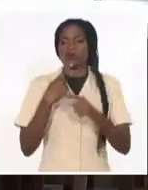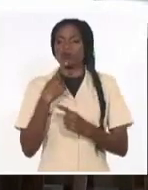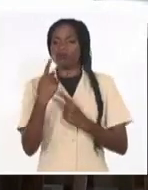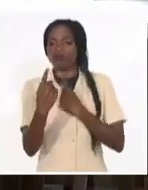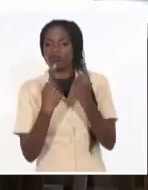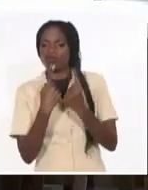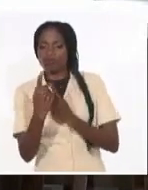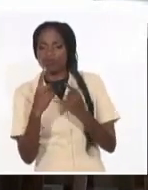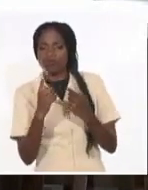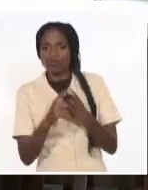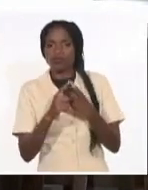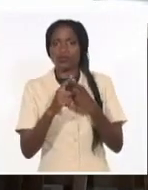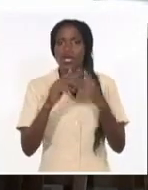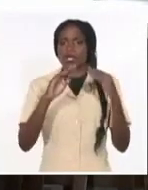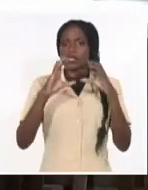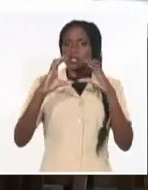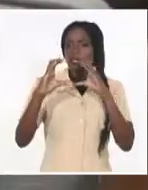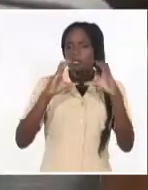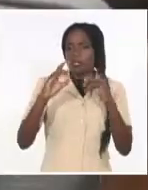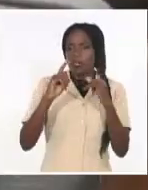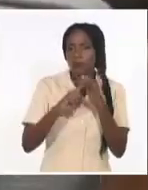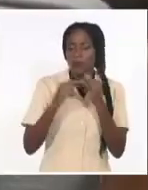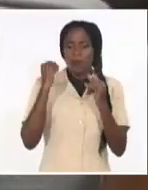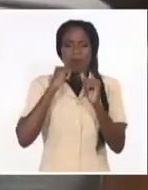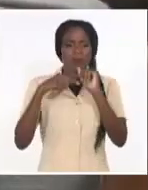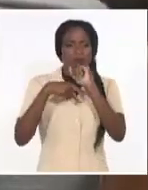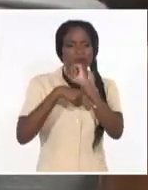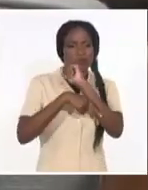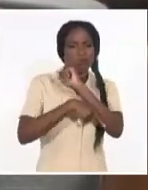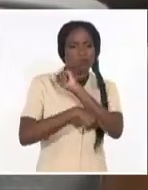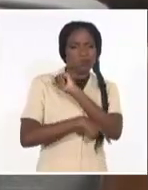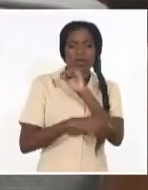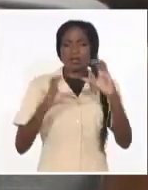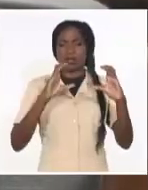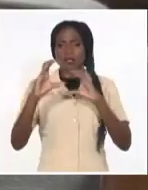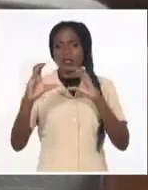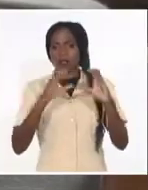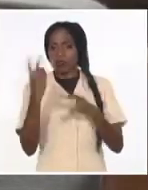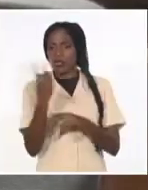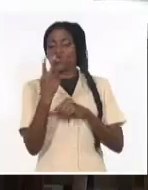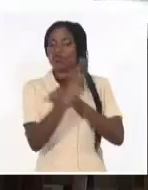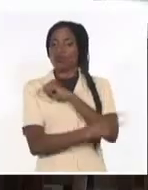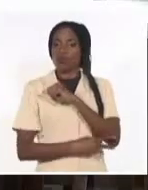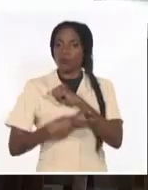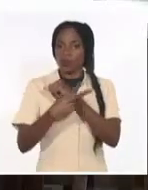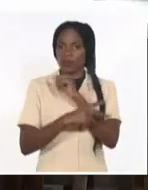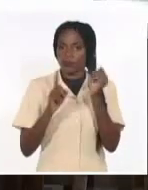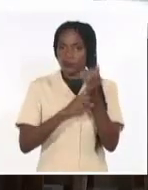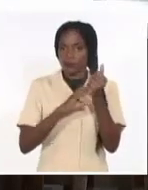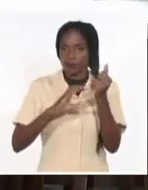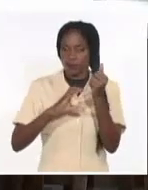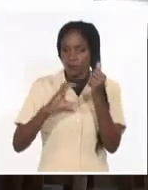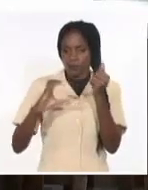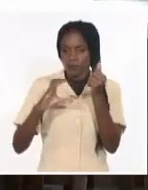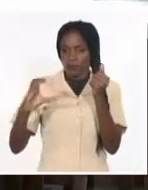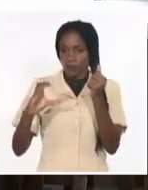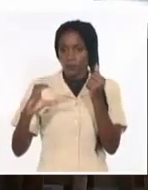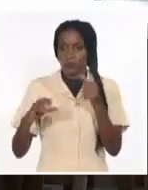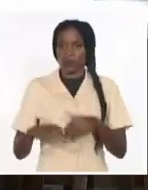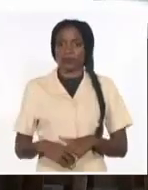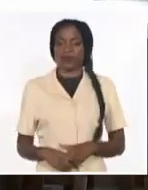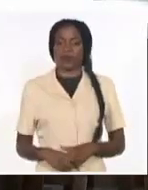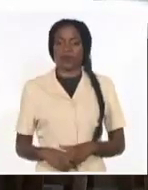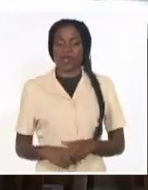sobre la profundización de las comunicaciones entre ambos partidos y la profundización de la